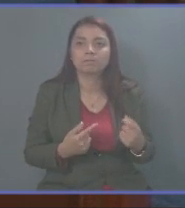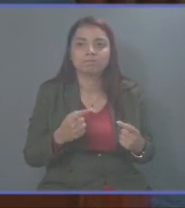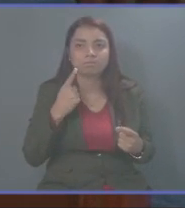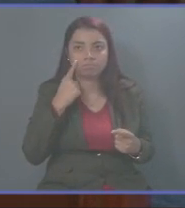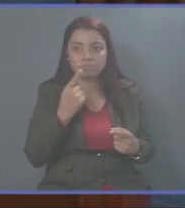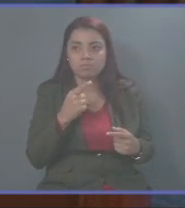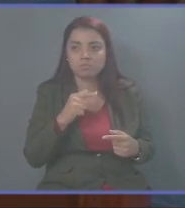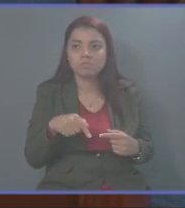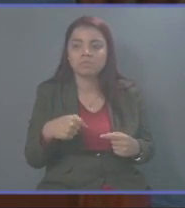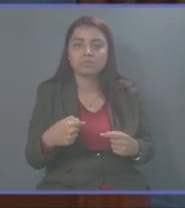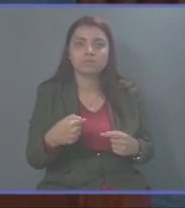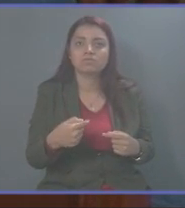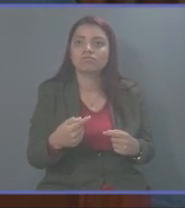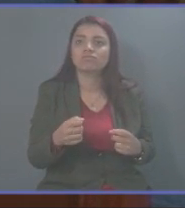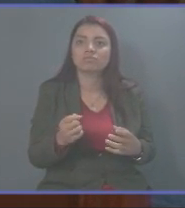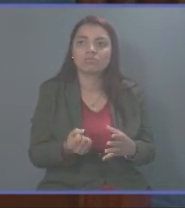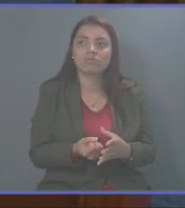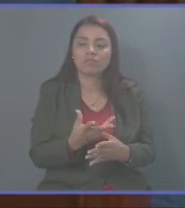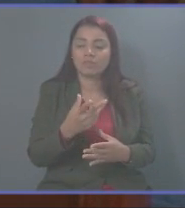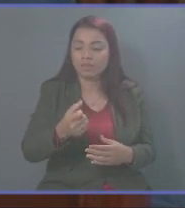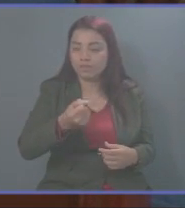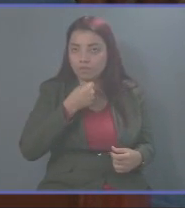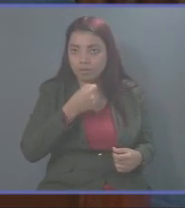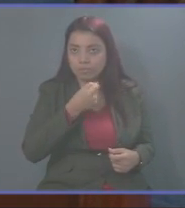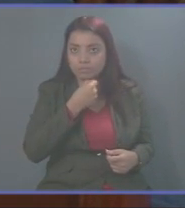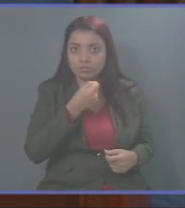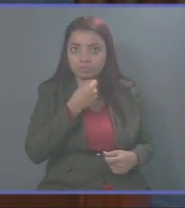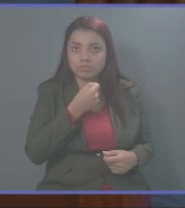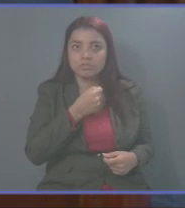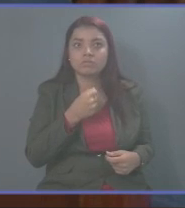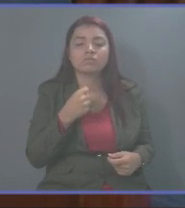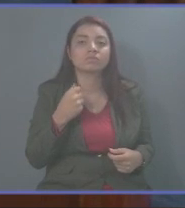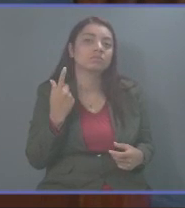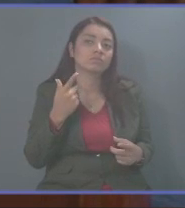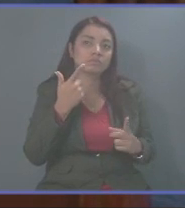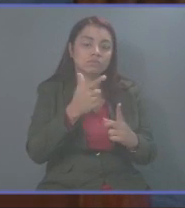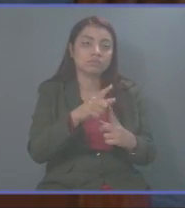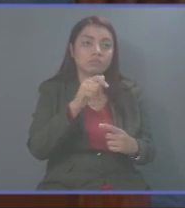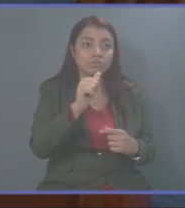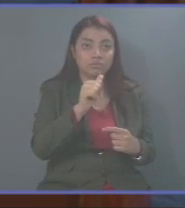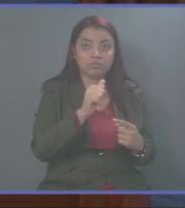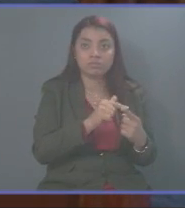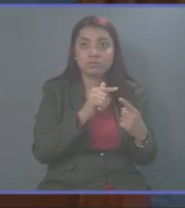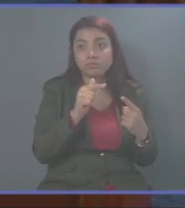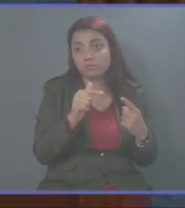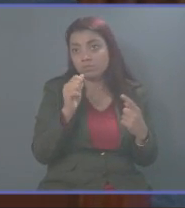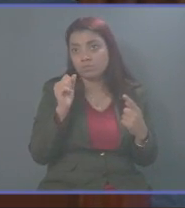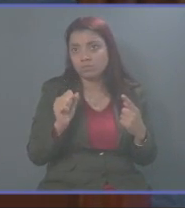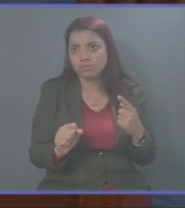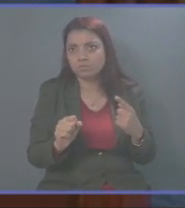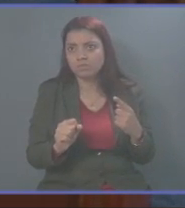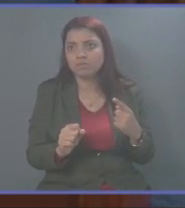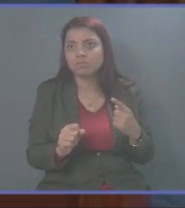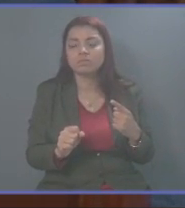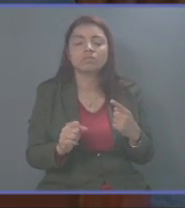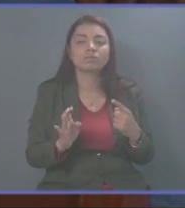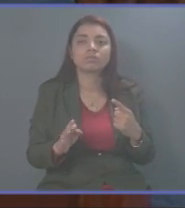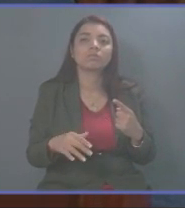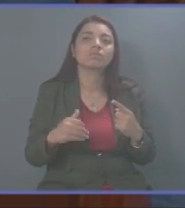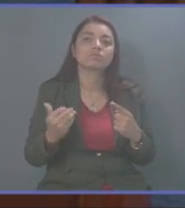administración permanente y actualizada de la información relativa a, literal A, la formación sobre generadores y